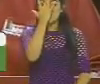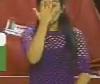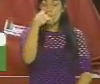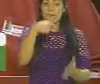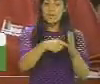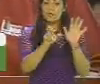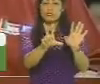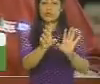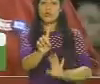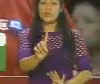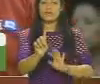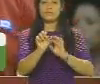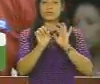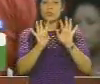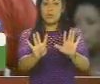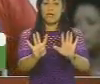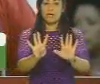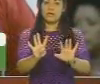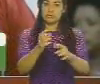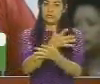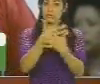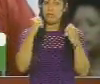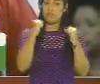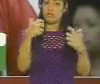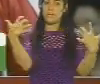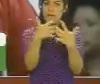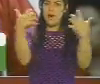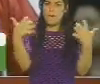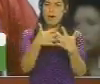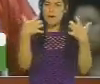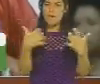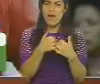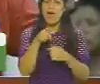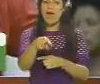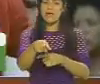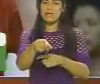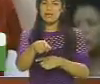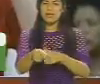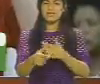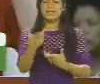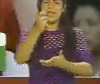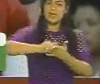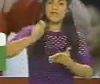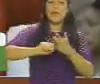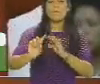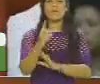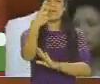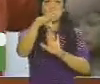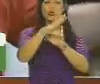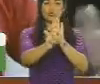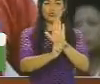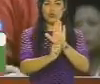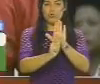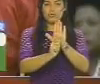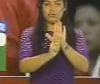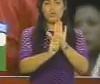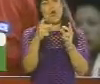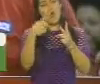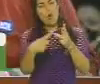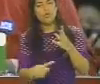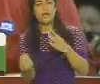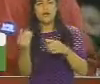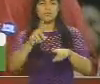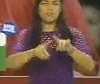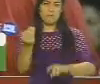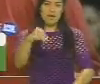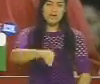1819, otra gran batalla donde se parió la primera constitución de la Gran Colombia, entre muchas otras cosas, y donde